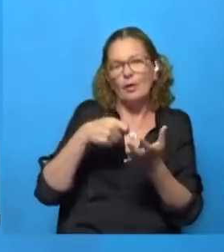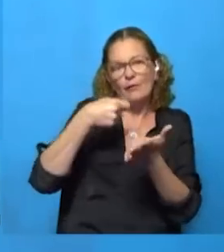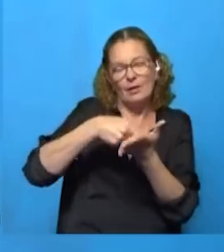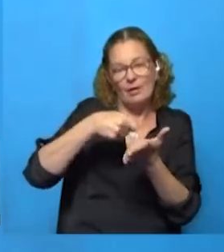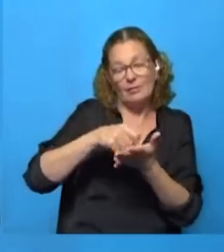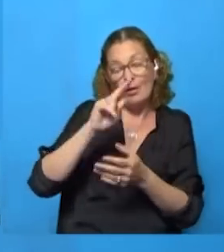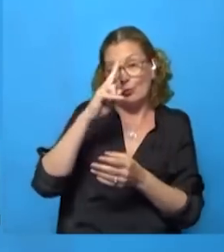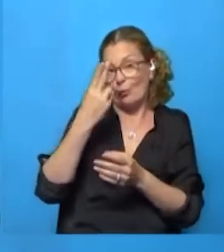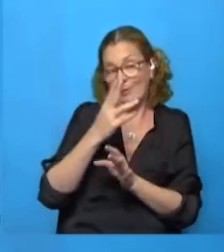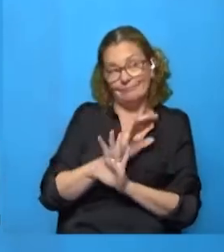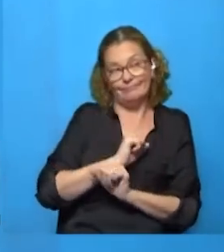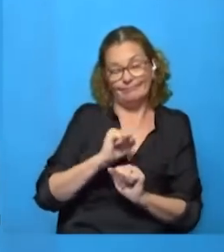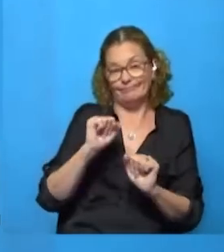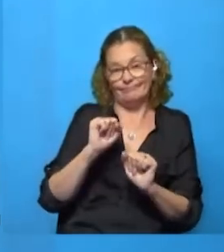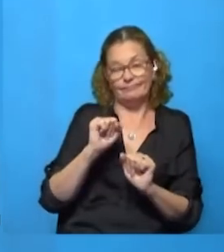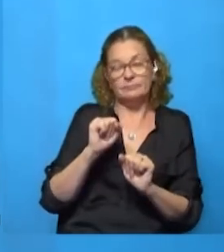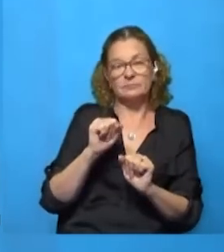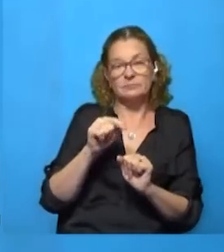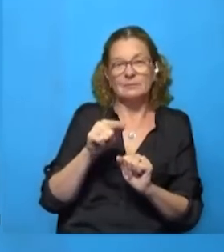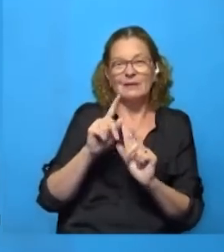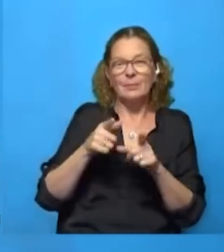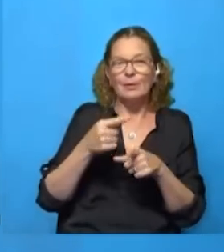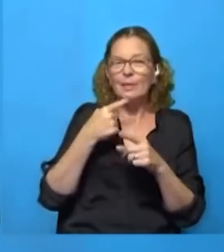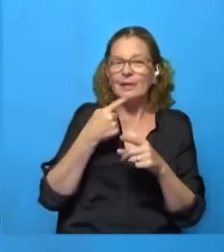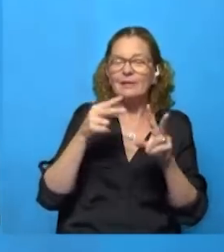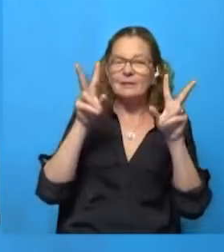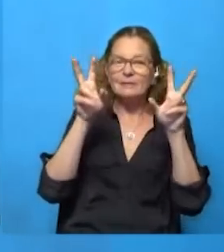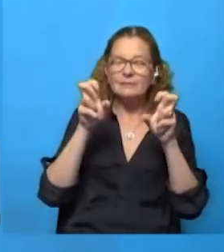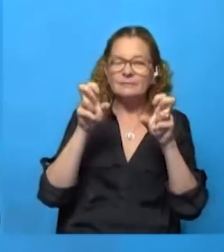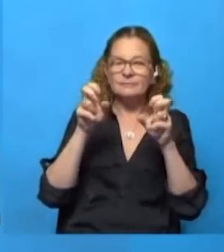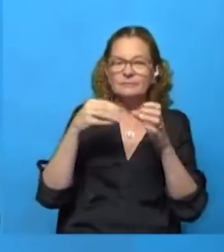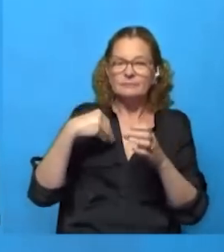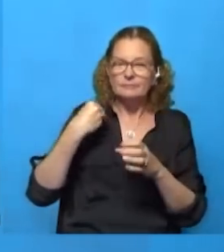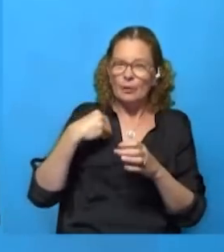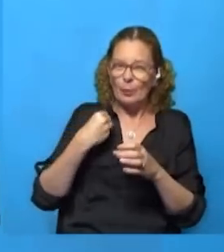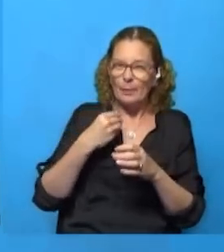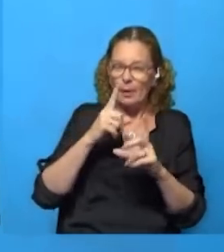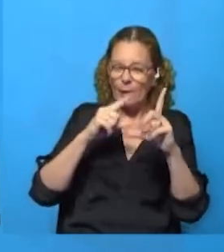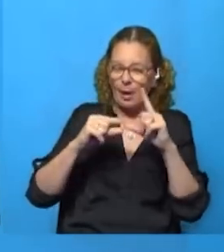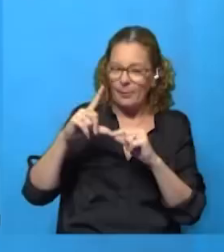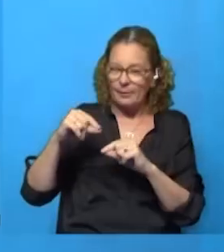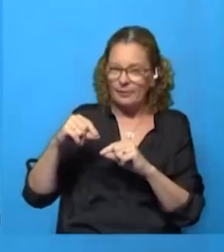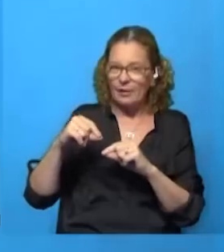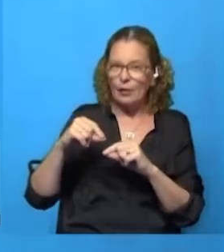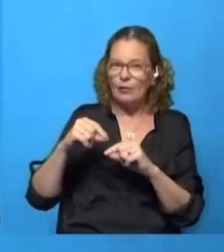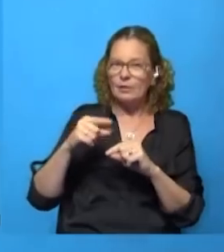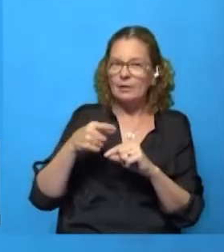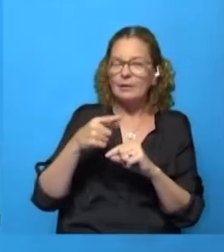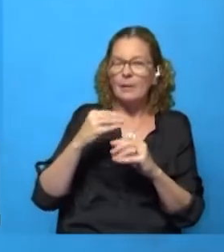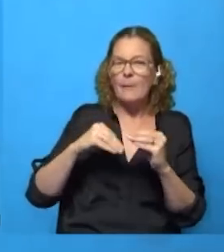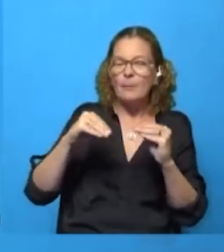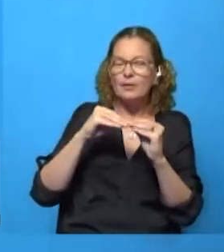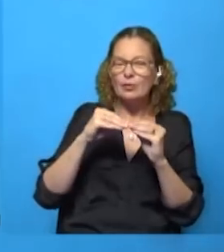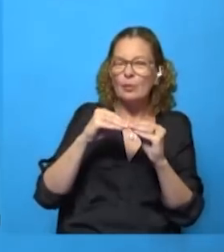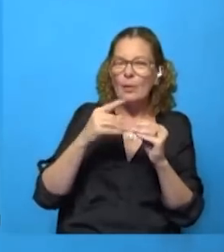financiar en Uruguay ahora con respecto al tema de la confiabilidad de las encuestas creo que ahí se